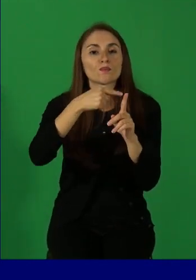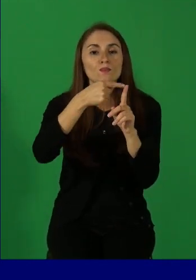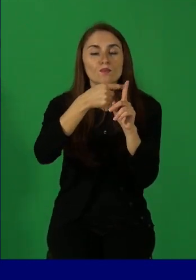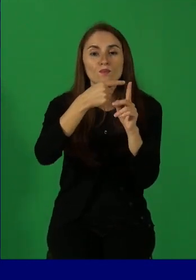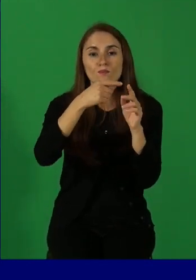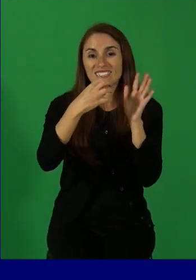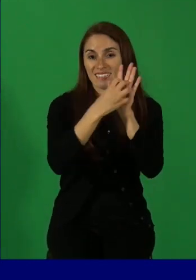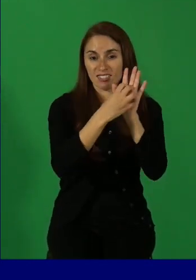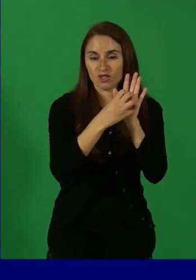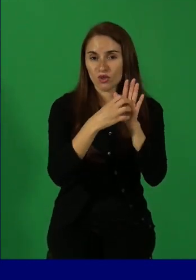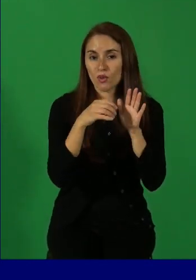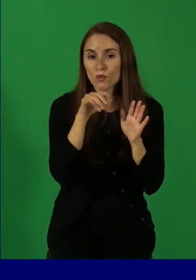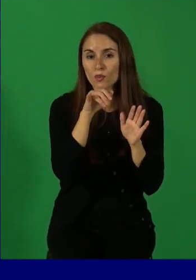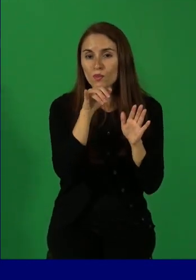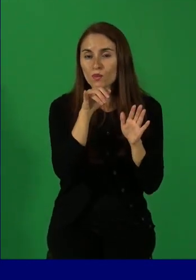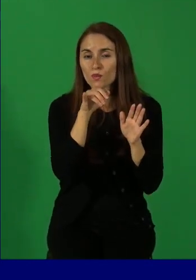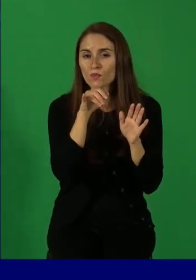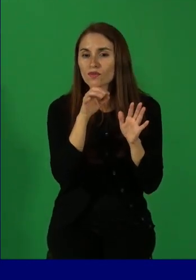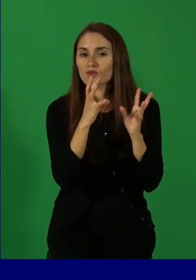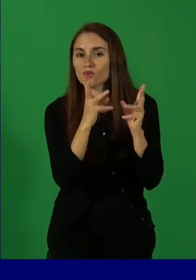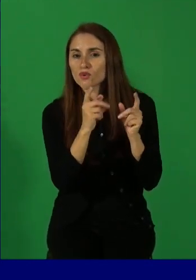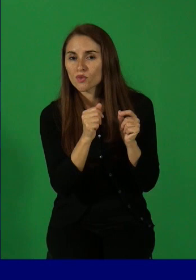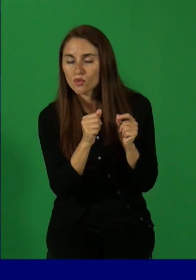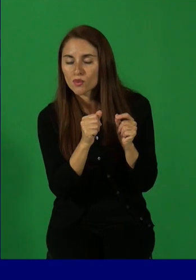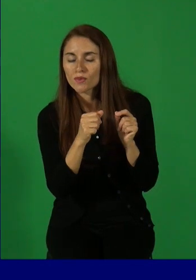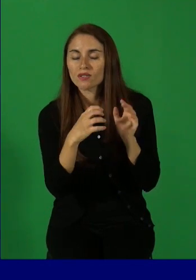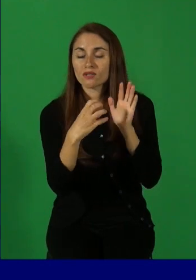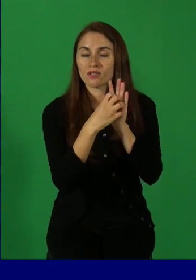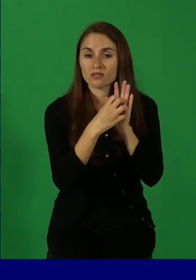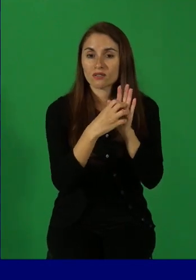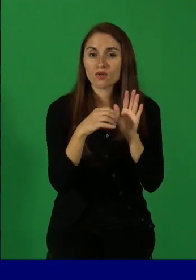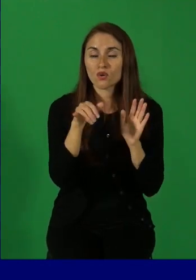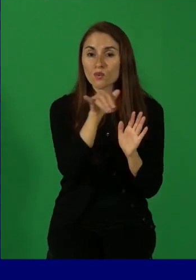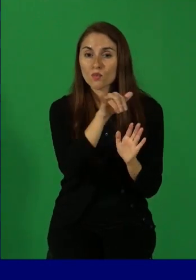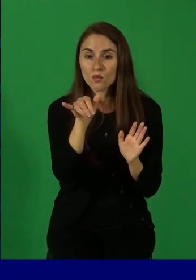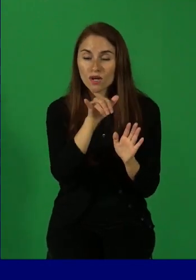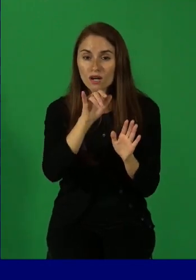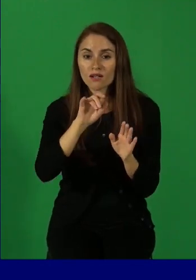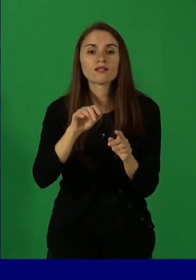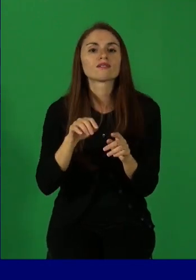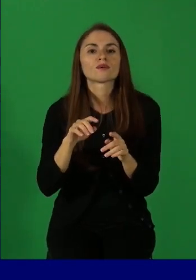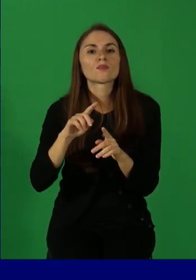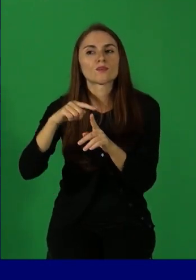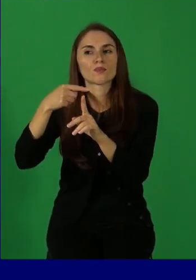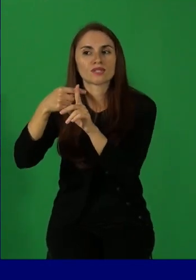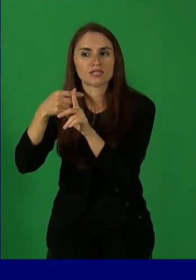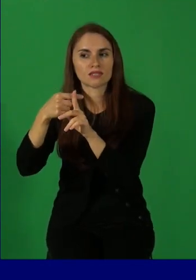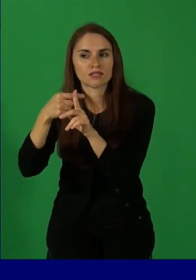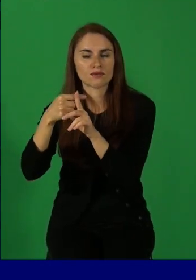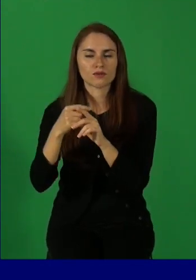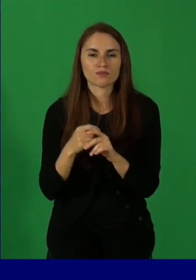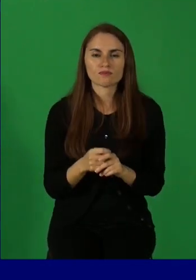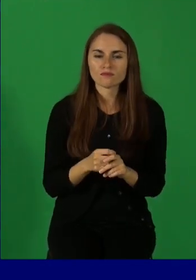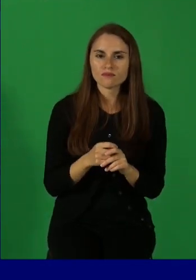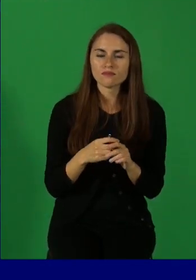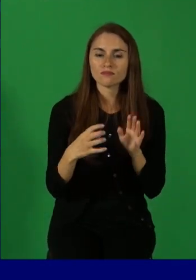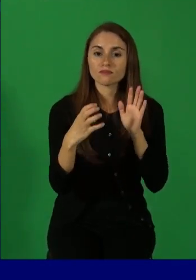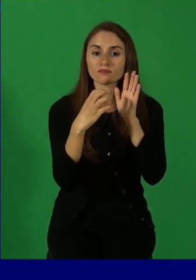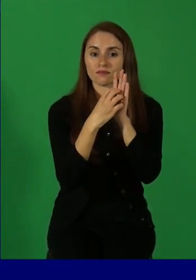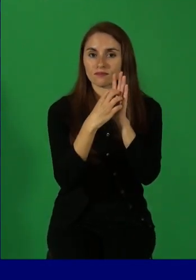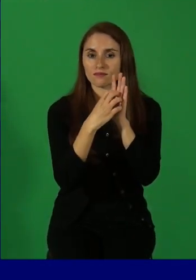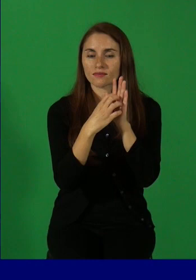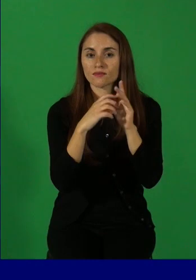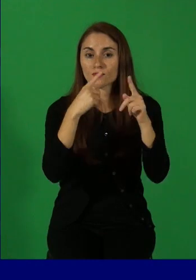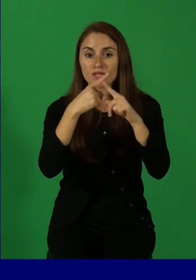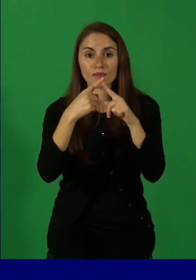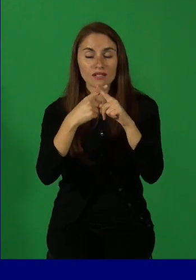de igual, números enteros de igual signo, nuestro resultado era positivo, y si multiplicábamos números